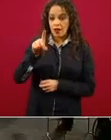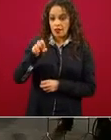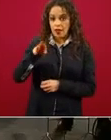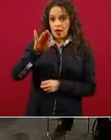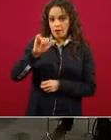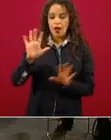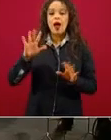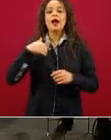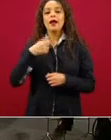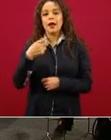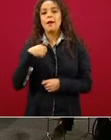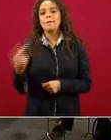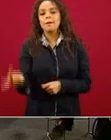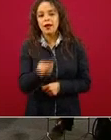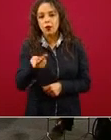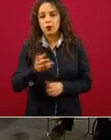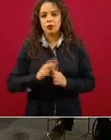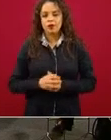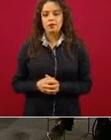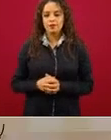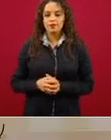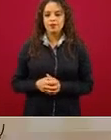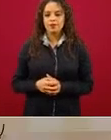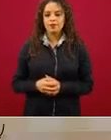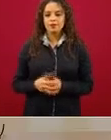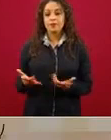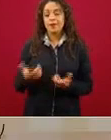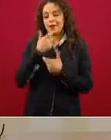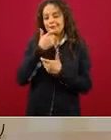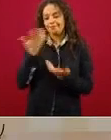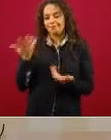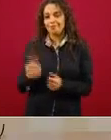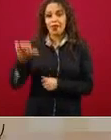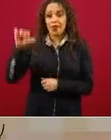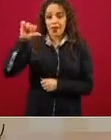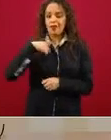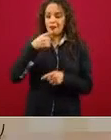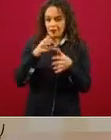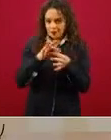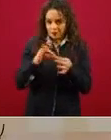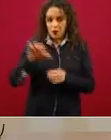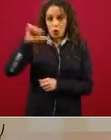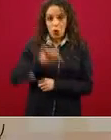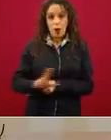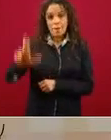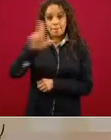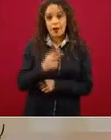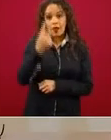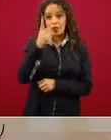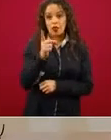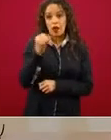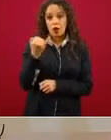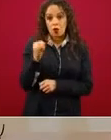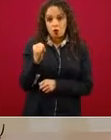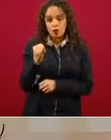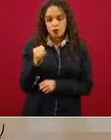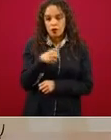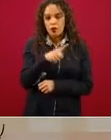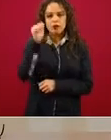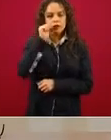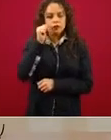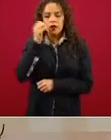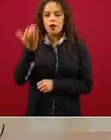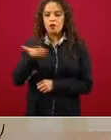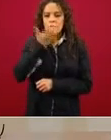Pregunto. A ver, les comento. Hoy, martes 2 de junio, tuvimos una más de las reuniones periódicas que